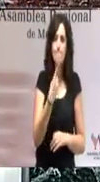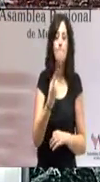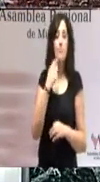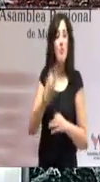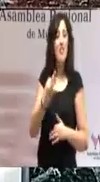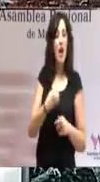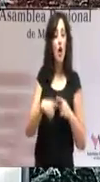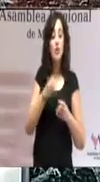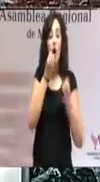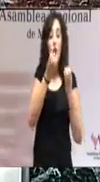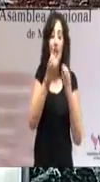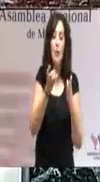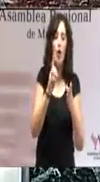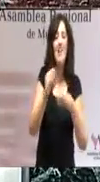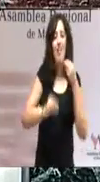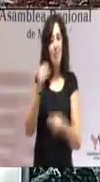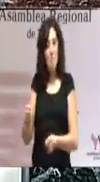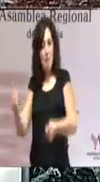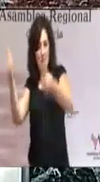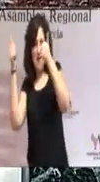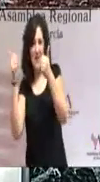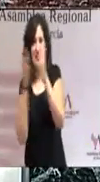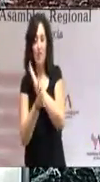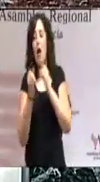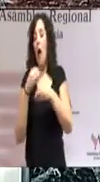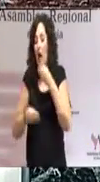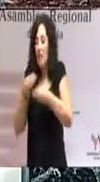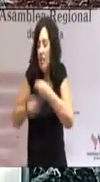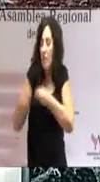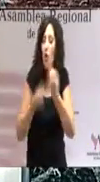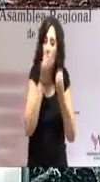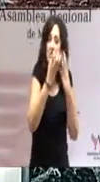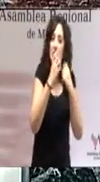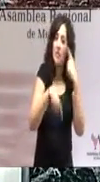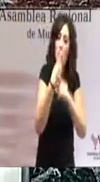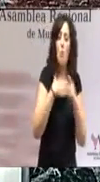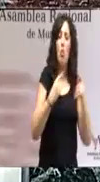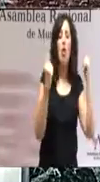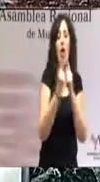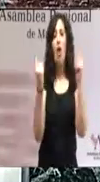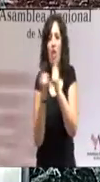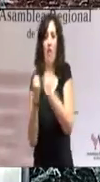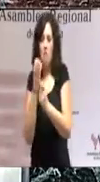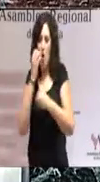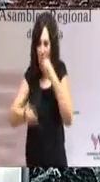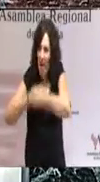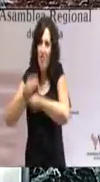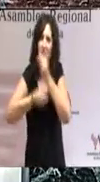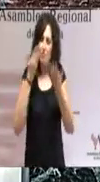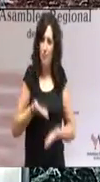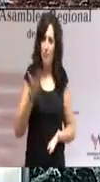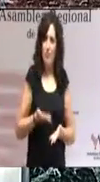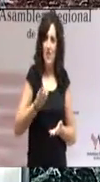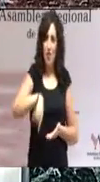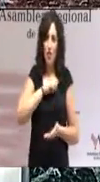hacemos más que contamos. Es un problema que le pasa a este partido, hacemos mucho más de lo que decimos. Y estamos trabajando y el Gobierno regional apuesta por el corredor